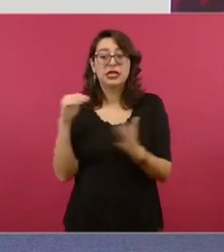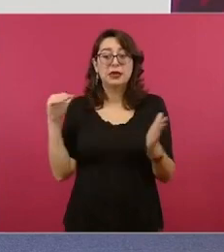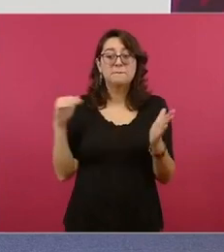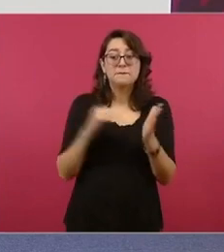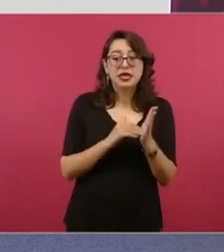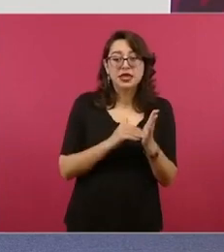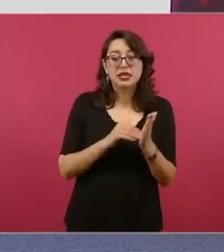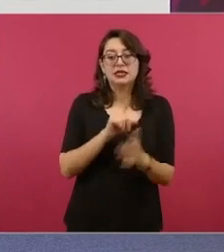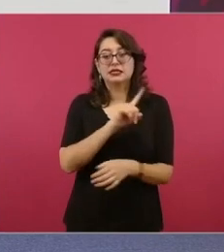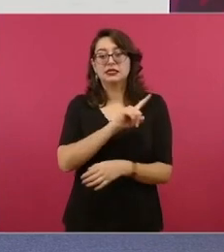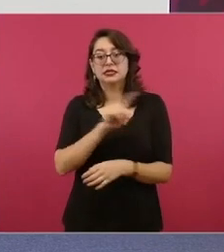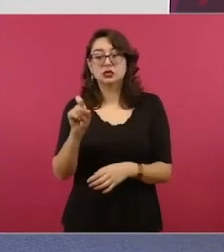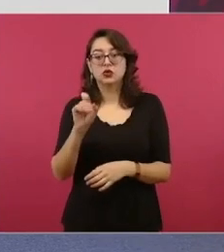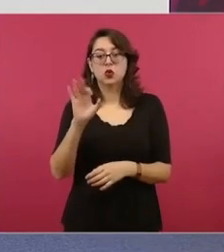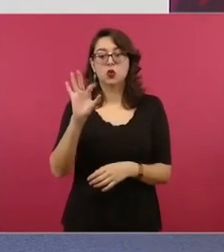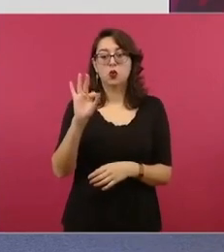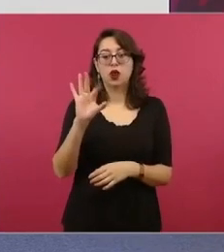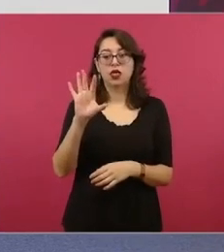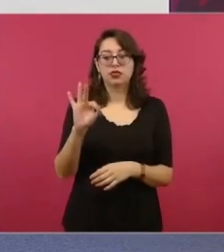11,141